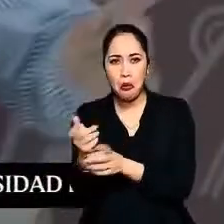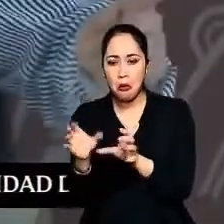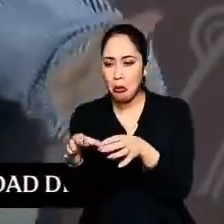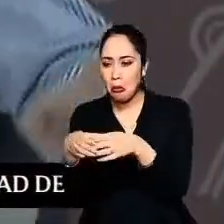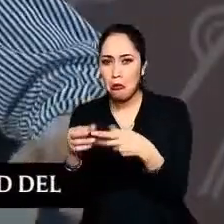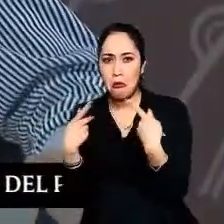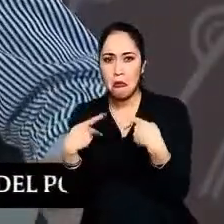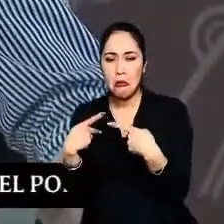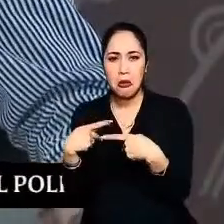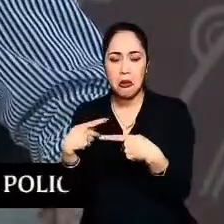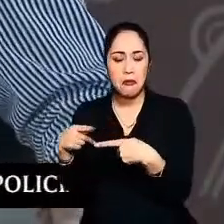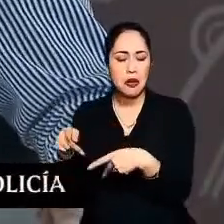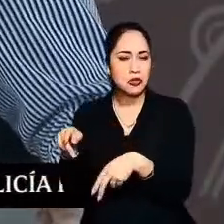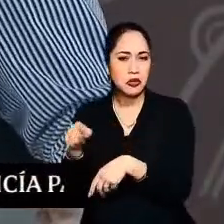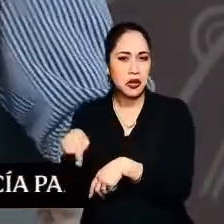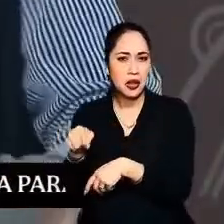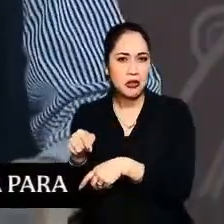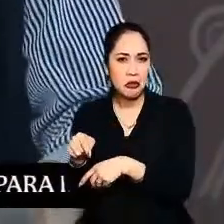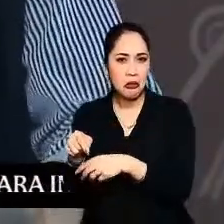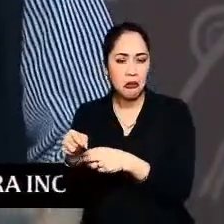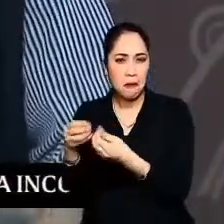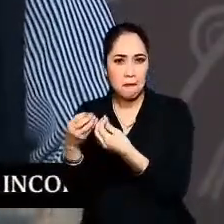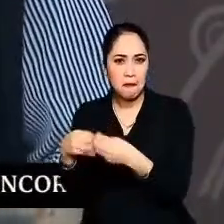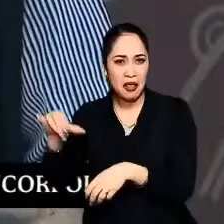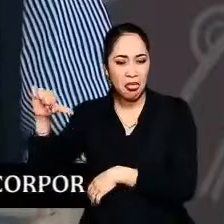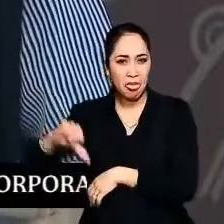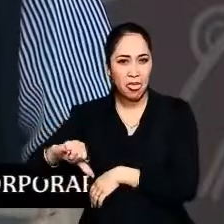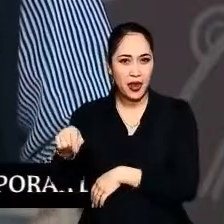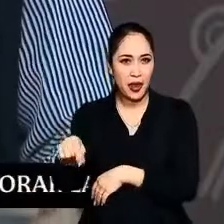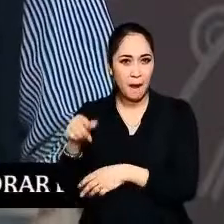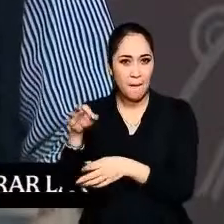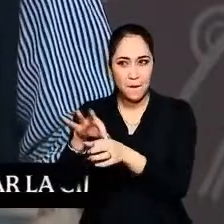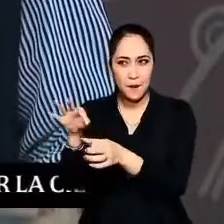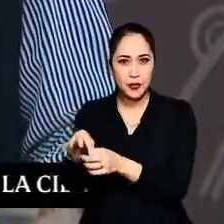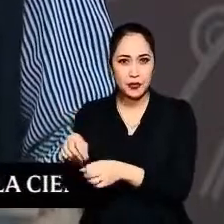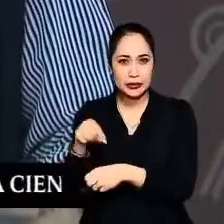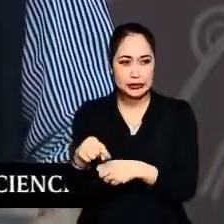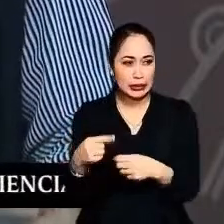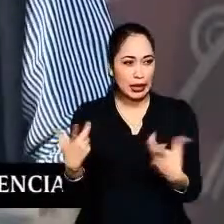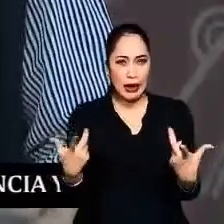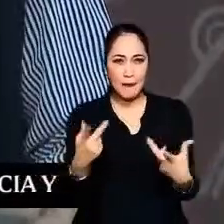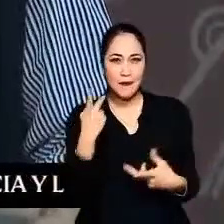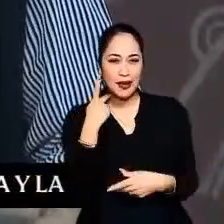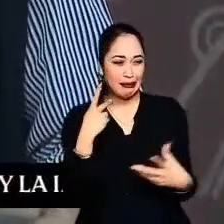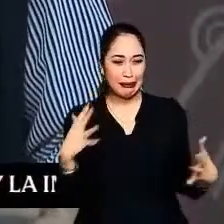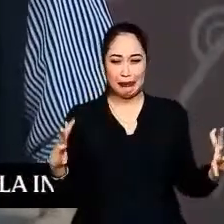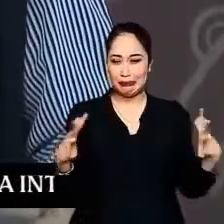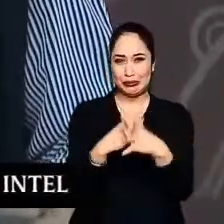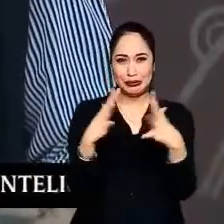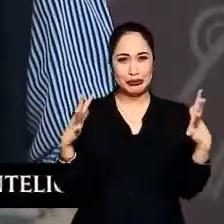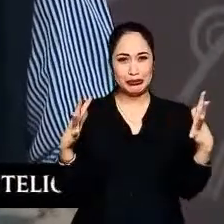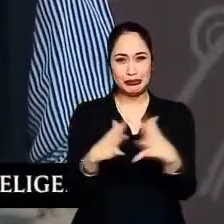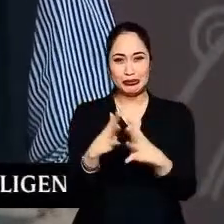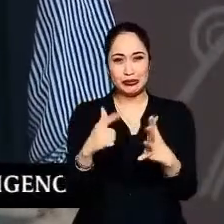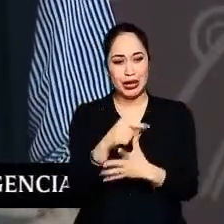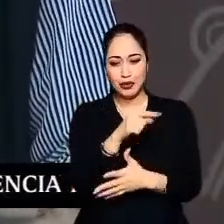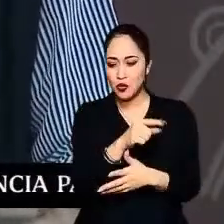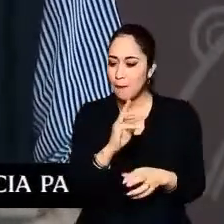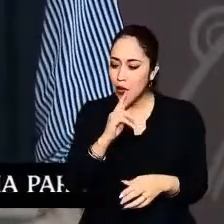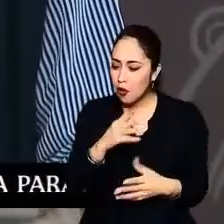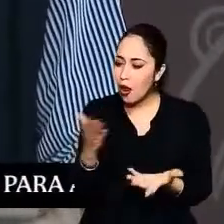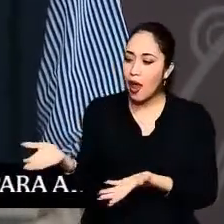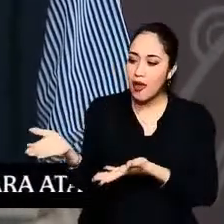pelean? Esa es la lucha, es una lucha entre ellos, es una lucha política. Y el impacto lo sufren los niños, las niñas.